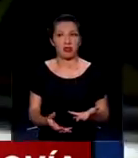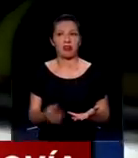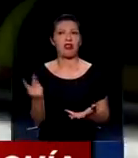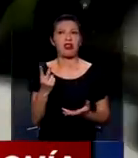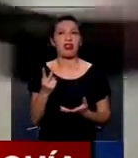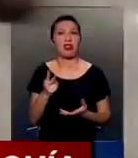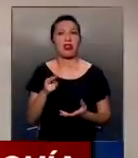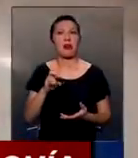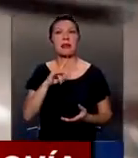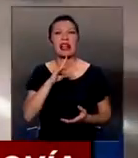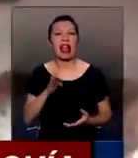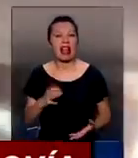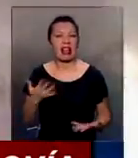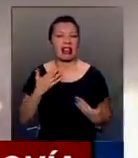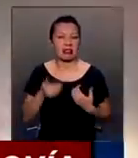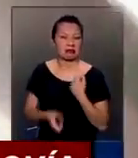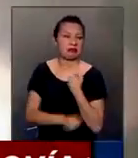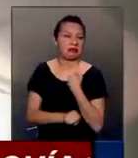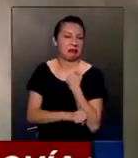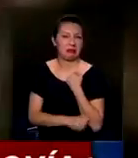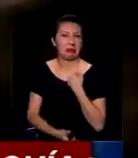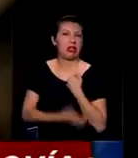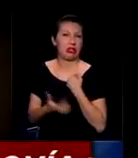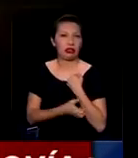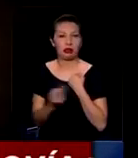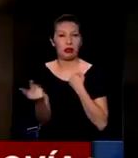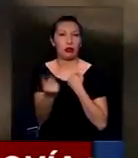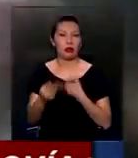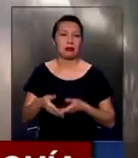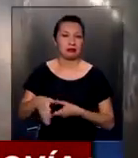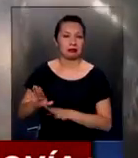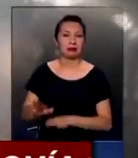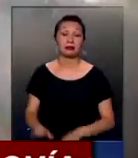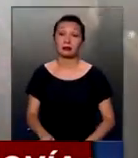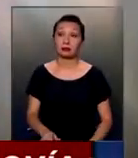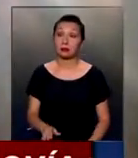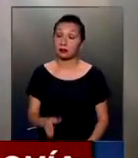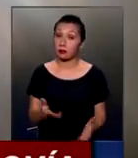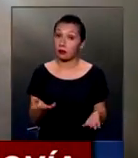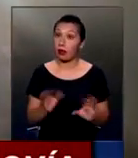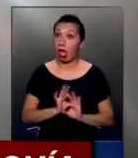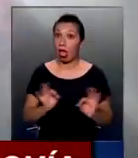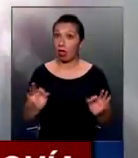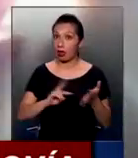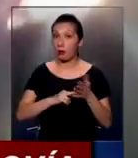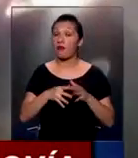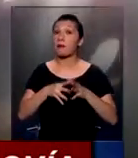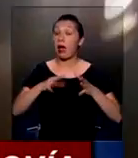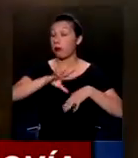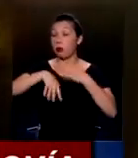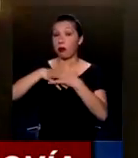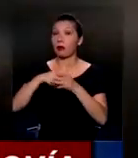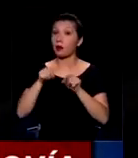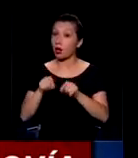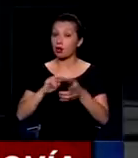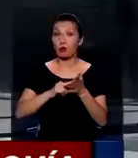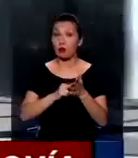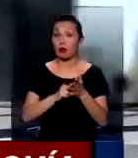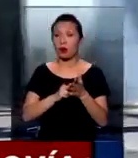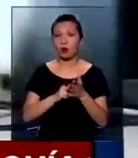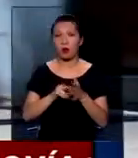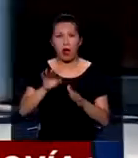de picante! ¡Par de picante! ¡Par de ordinario! El hecho, menos mal, no pasó a mayores, aunque este tipo de problemas no